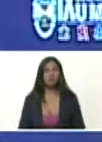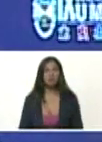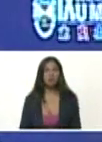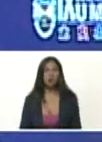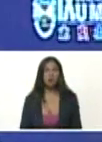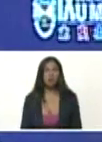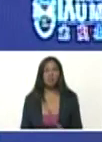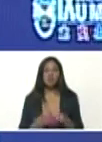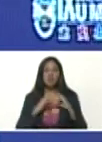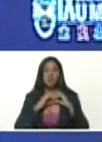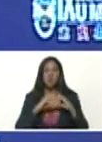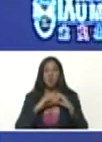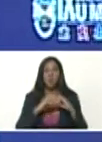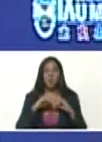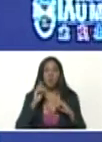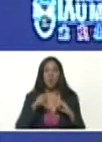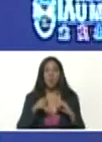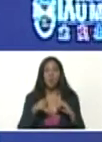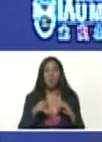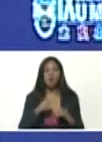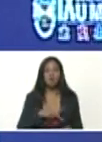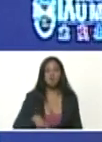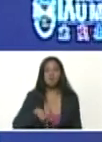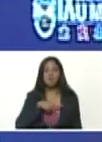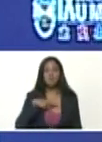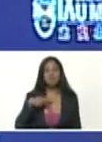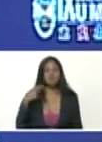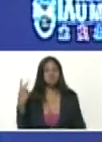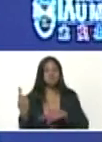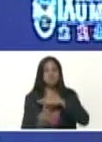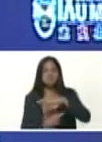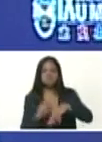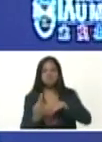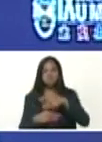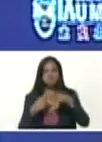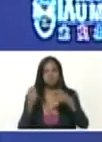desde el corazón, desde la pasión revolucionaria